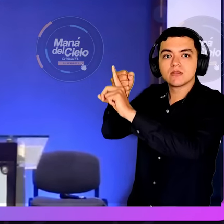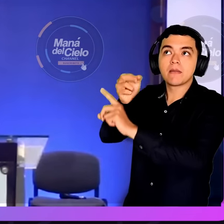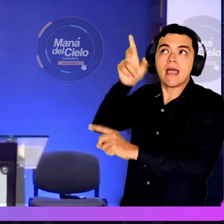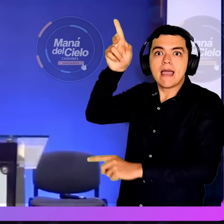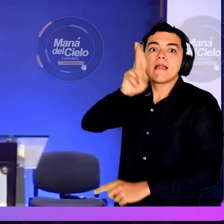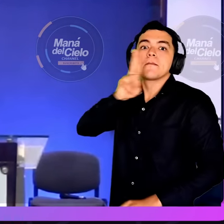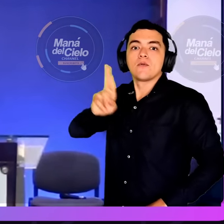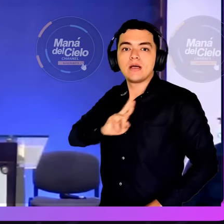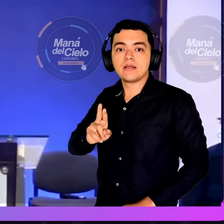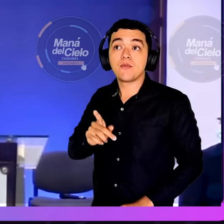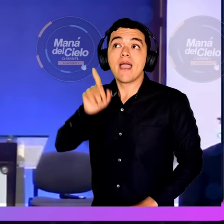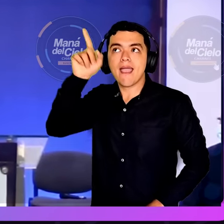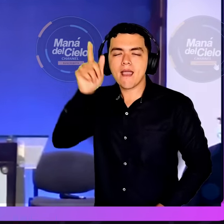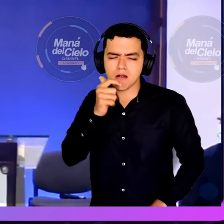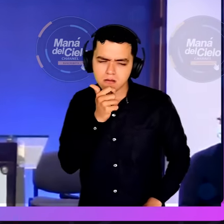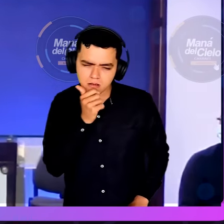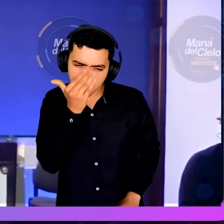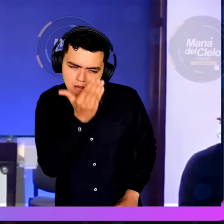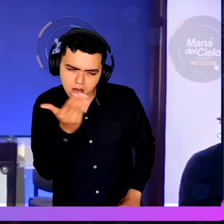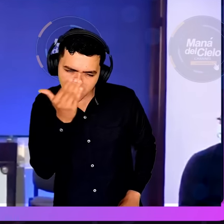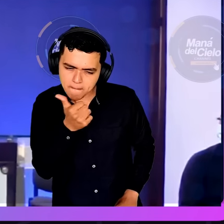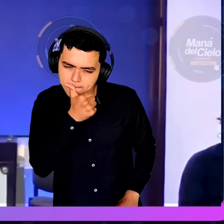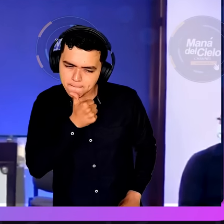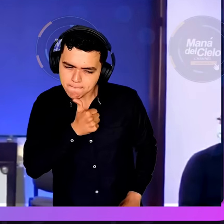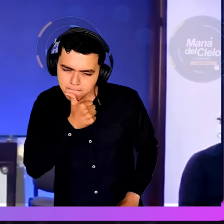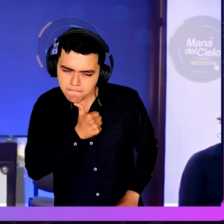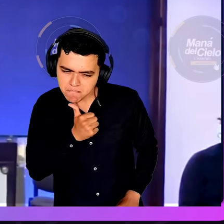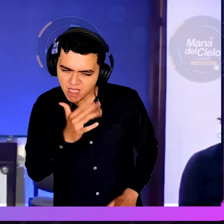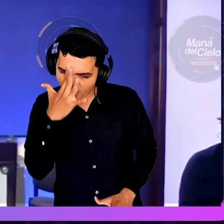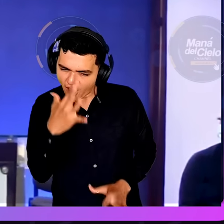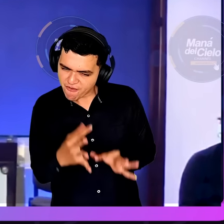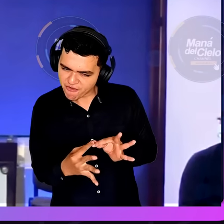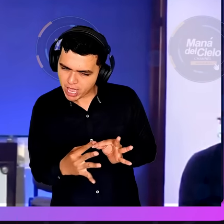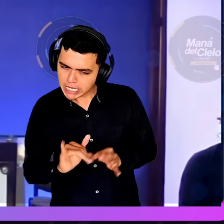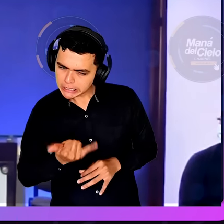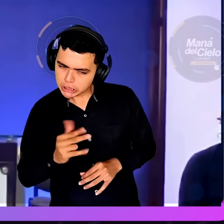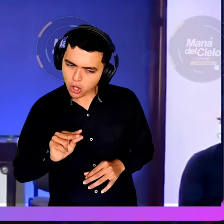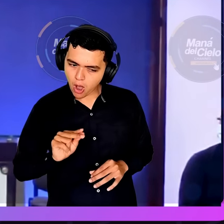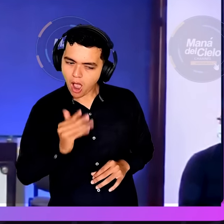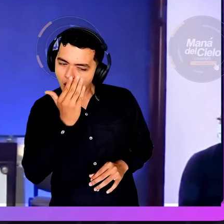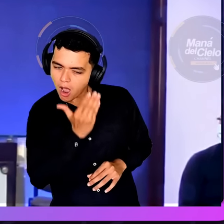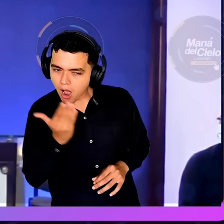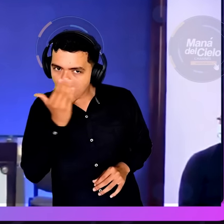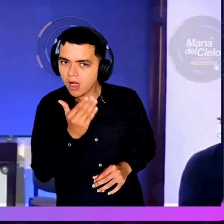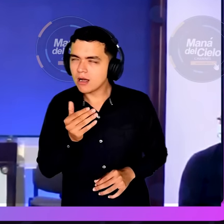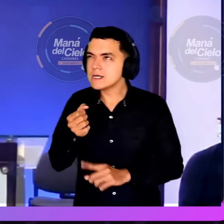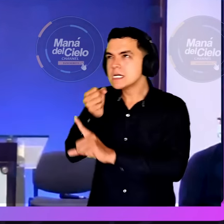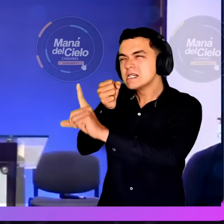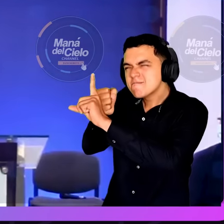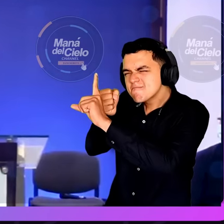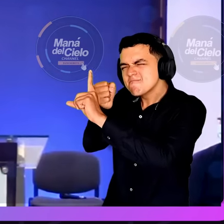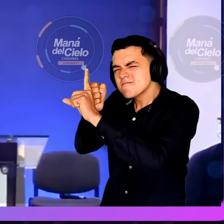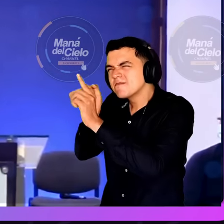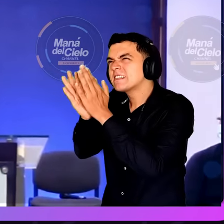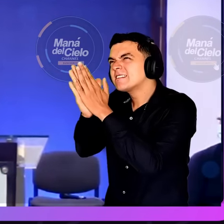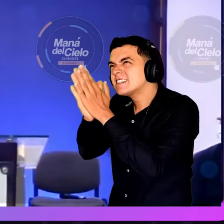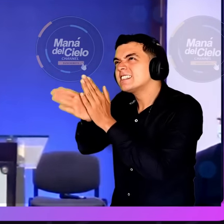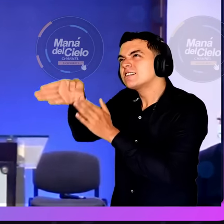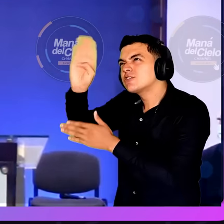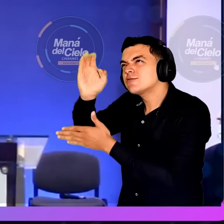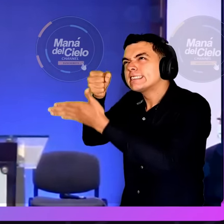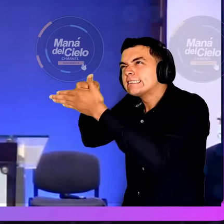Métale tres, métale. Párese a las 4 de la mañana, si no lo hacía. Dedique esa hora de oración, váyase una noche, no